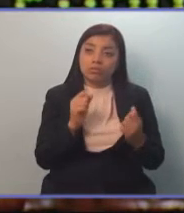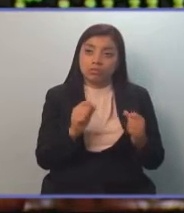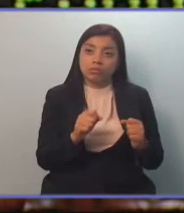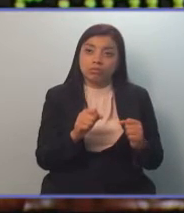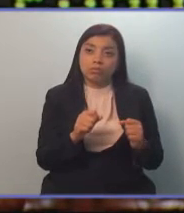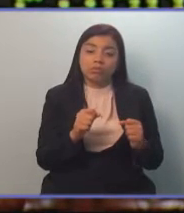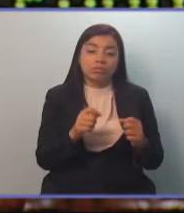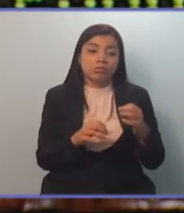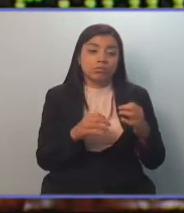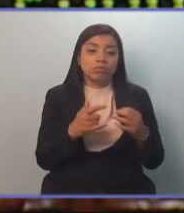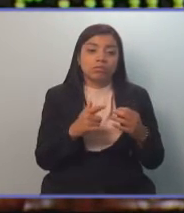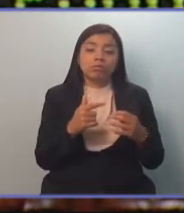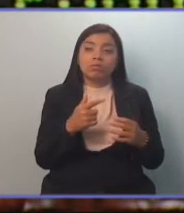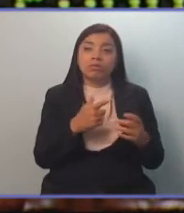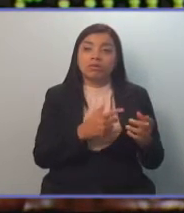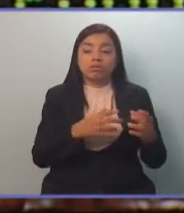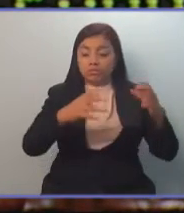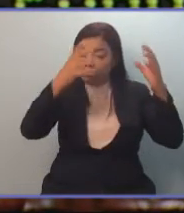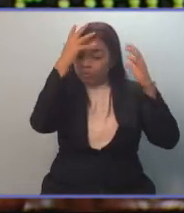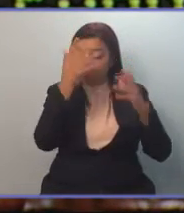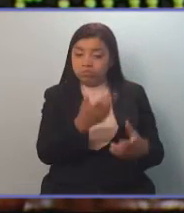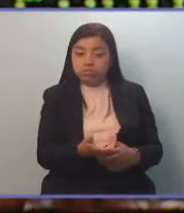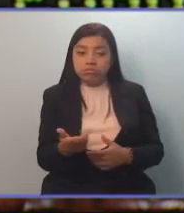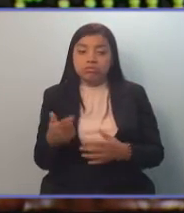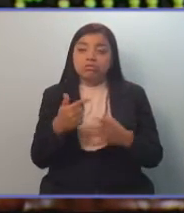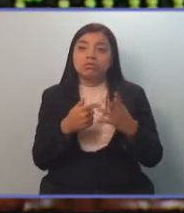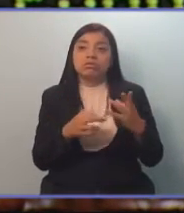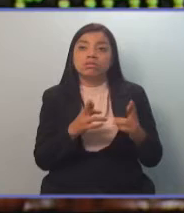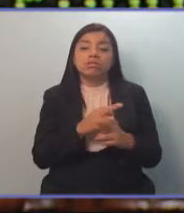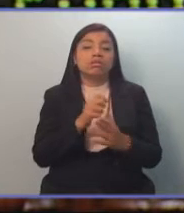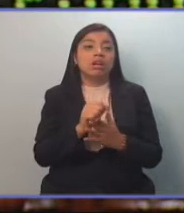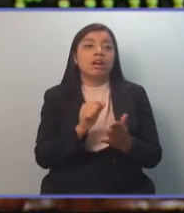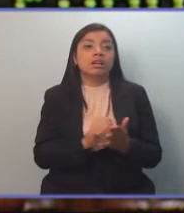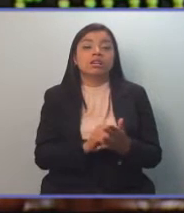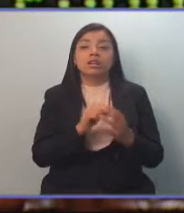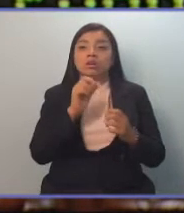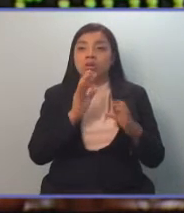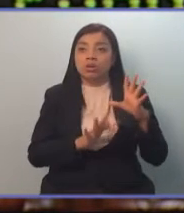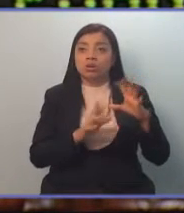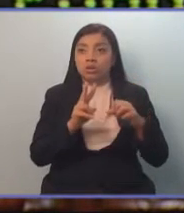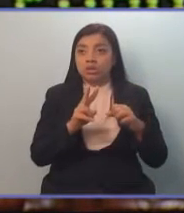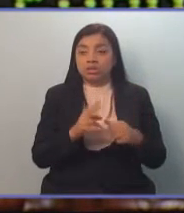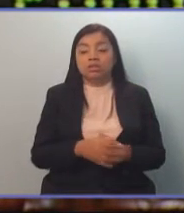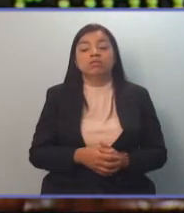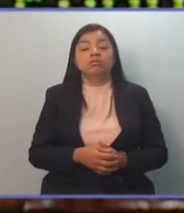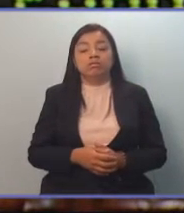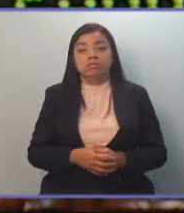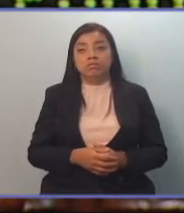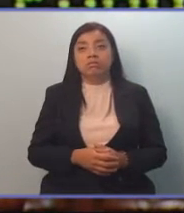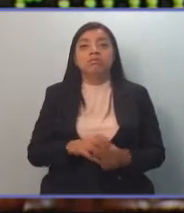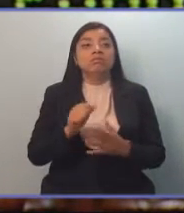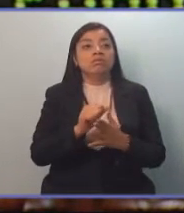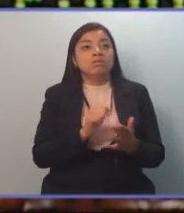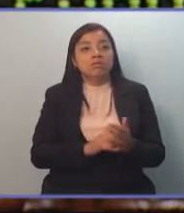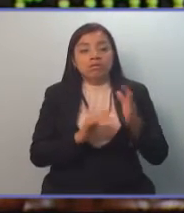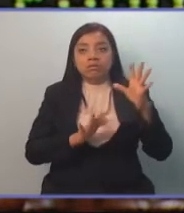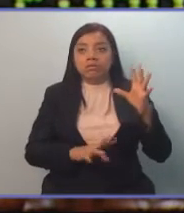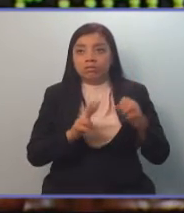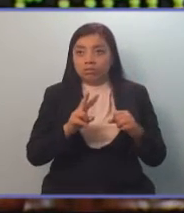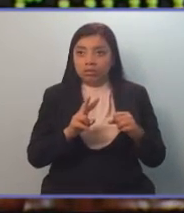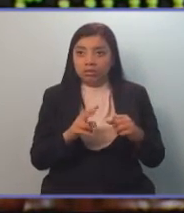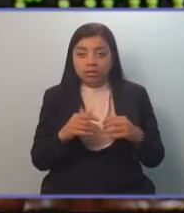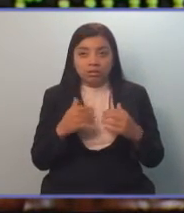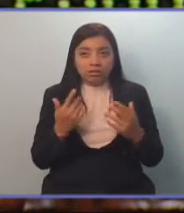por el Cuerpo de Bomberos. Refórmese el artículo 12 así. Artículo 12.